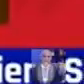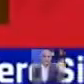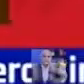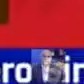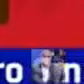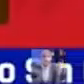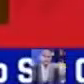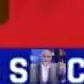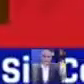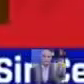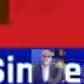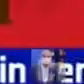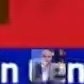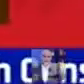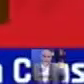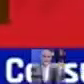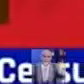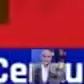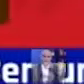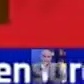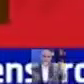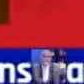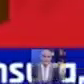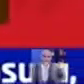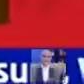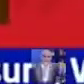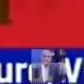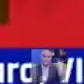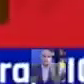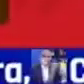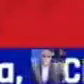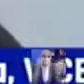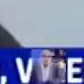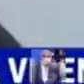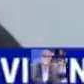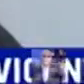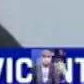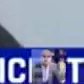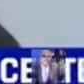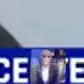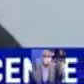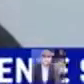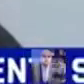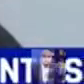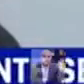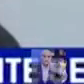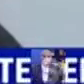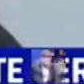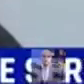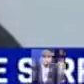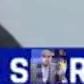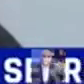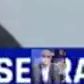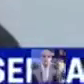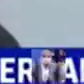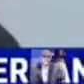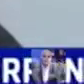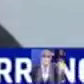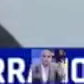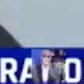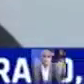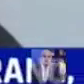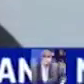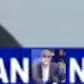del espectáculo informativo, cuando en realidad no han hecho un trabajo, ya no digamos periodístico,